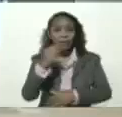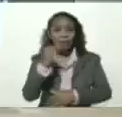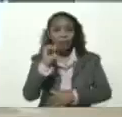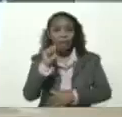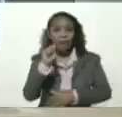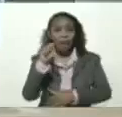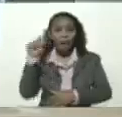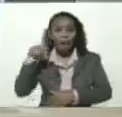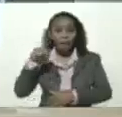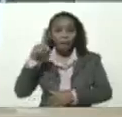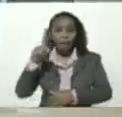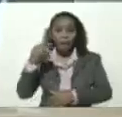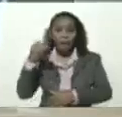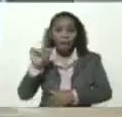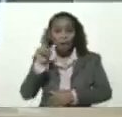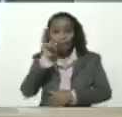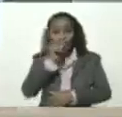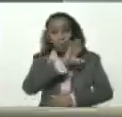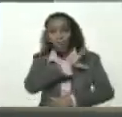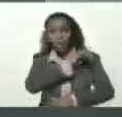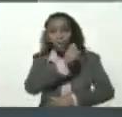encuentra el rector